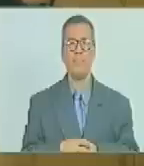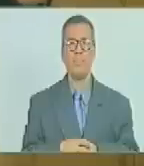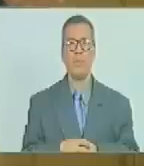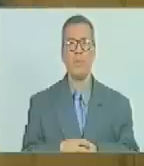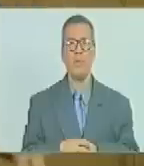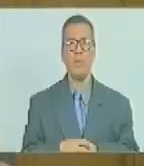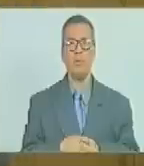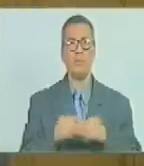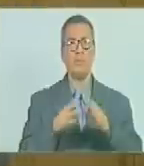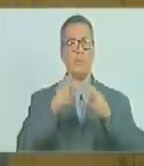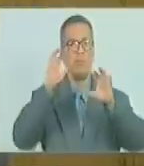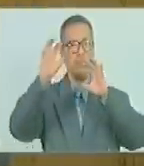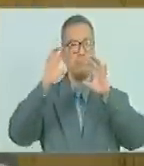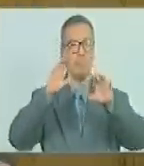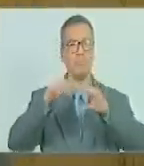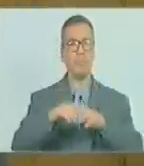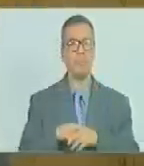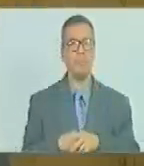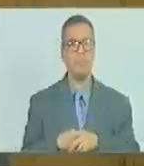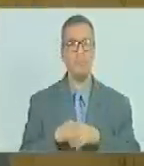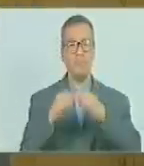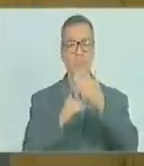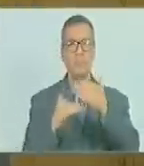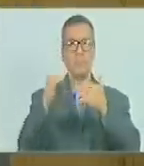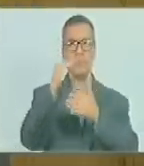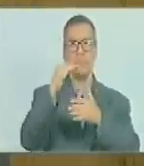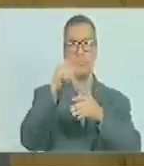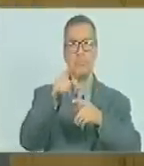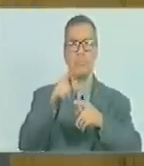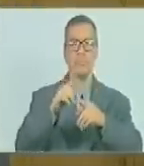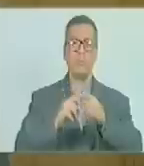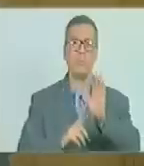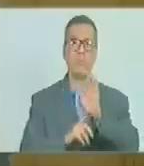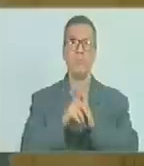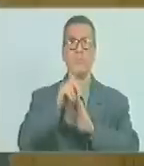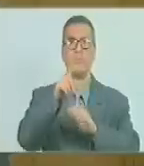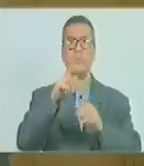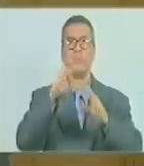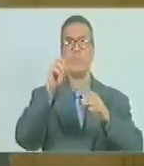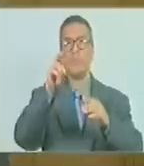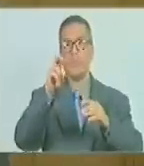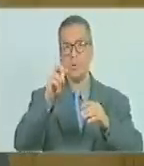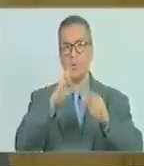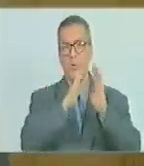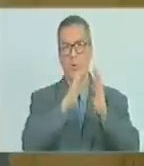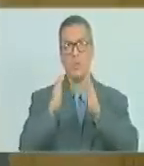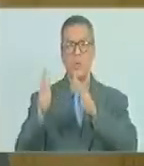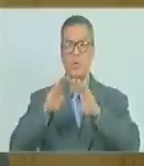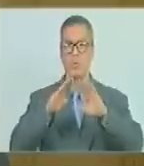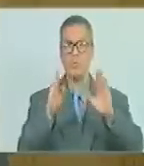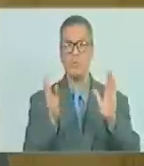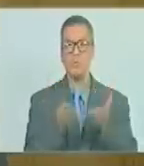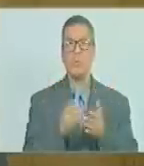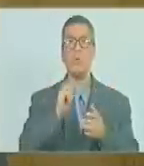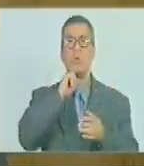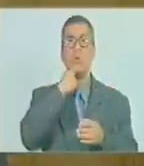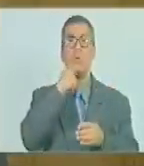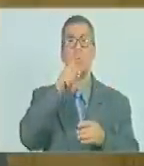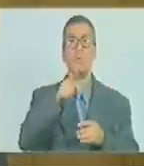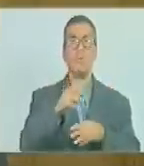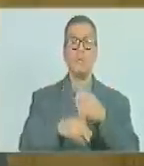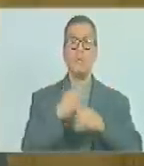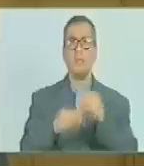los países que encabezan el surgimiento de un nuevo orden mundial. Rusia